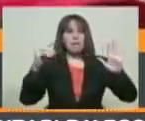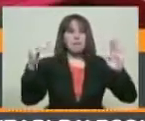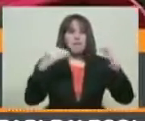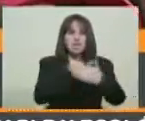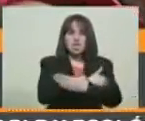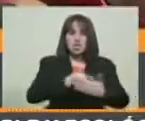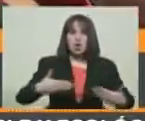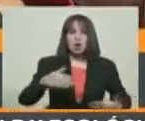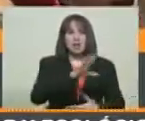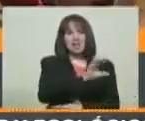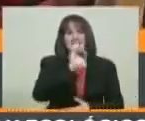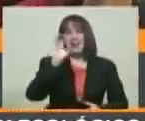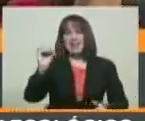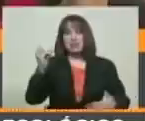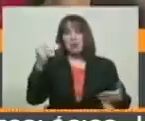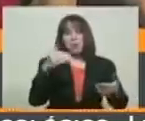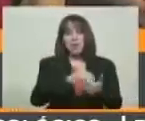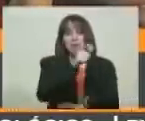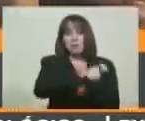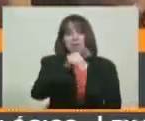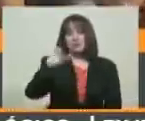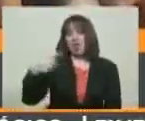16.500.000 carnetizados.